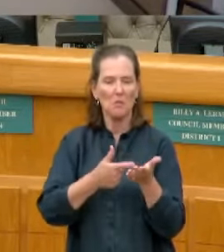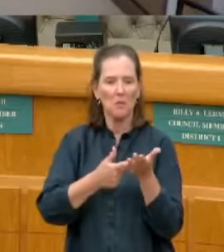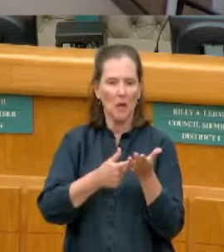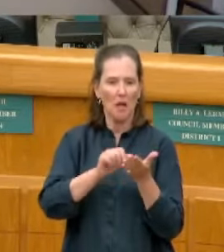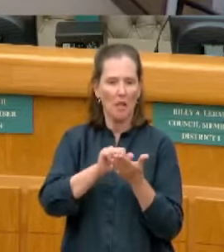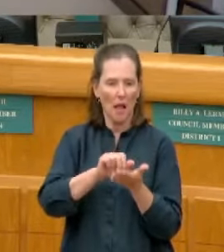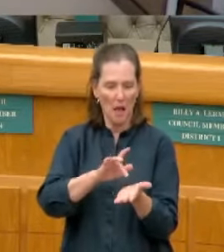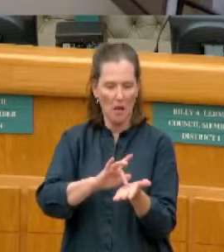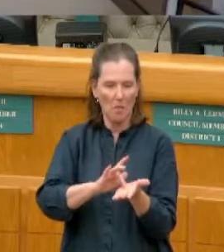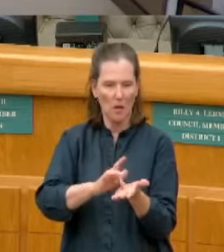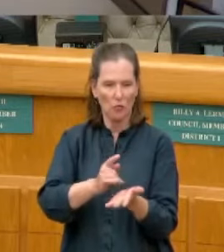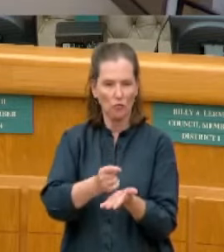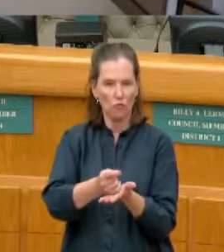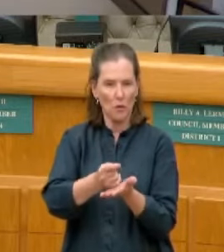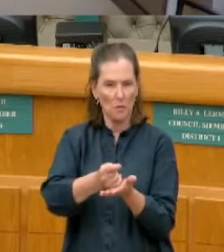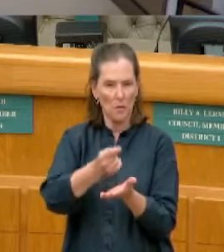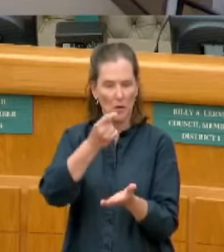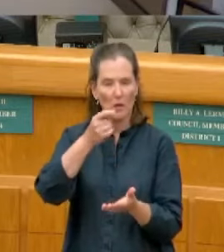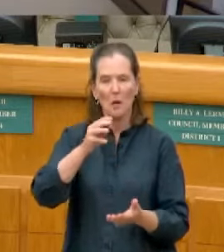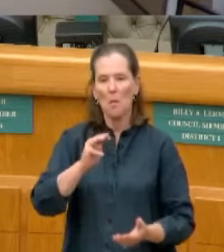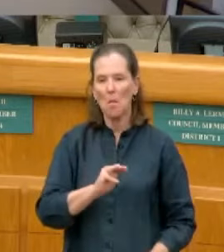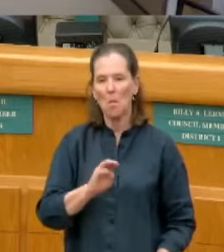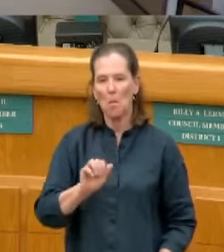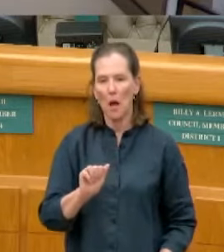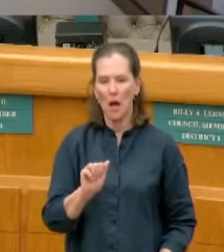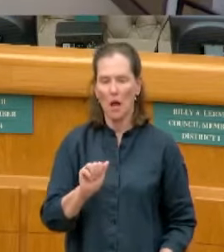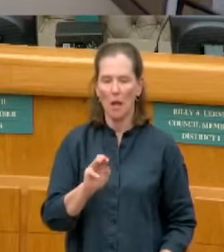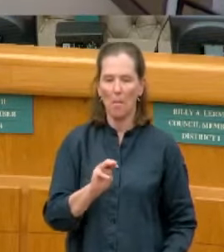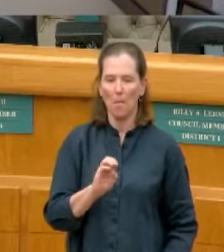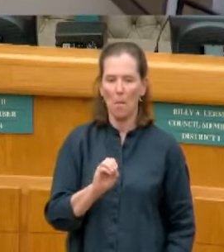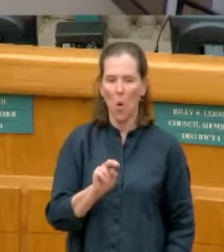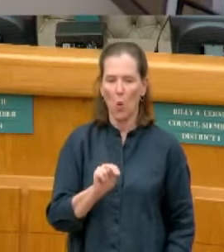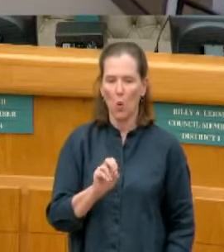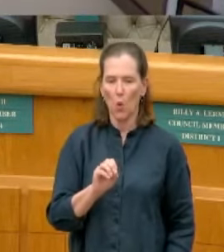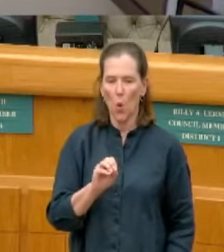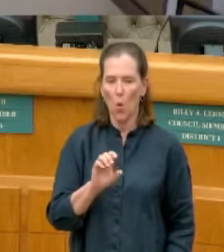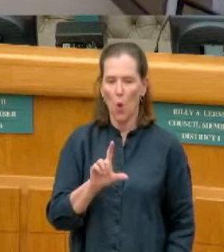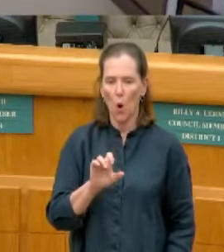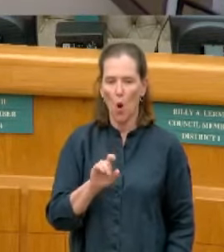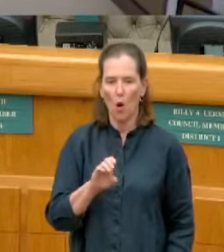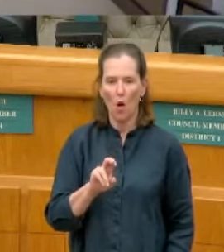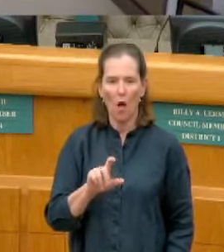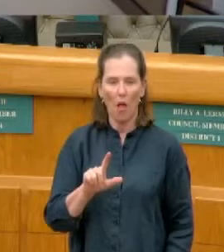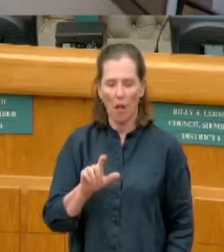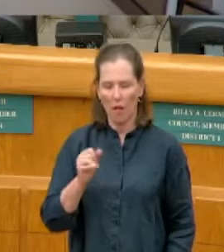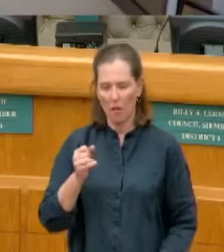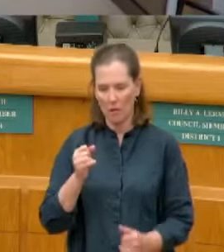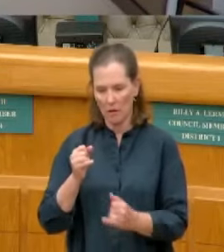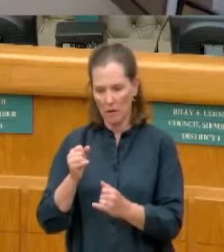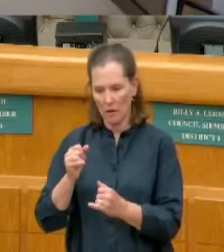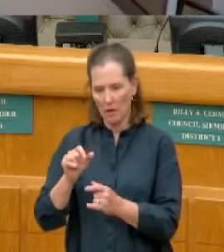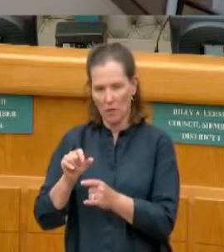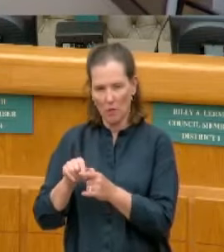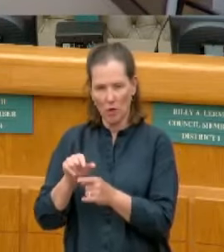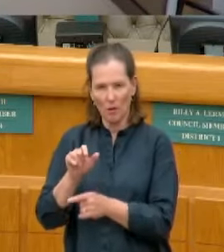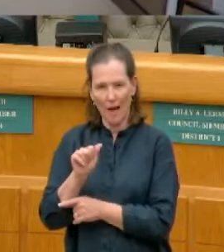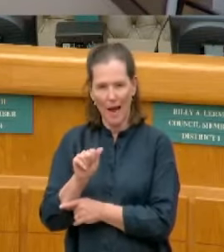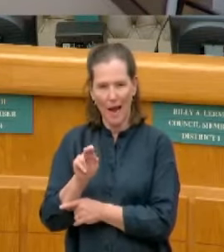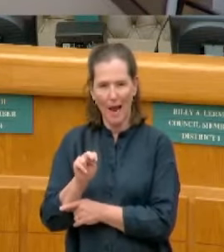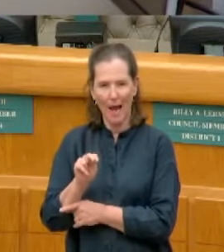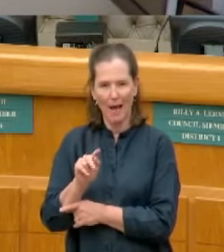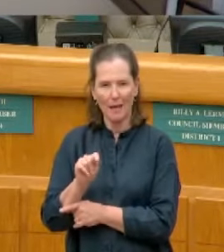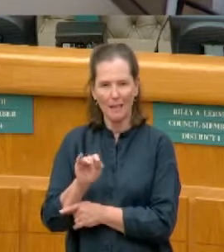pronto posible una vez que haya sido diagnosticado con el virus. Recuerde que usted necesita una receta o referencia médica. Para obtener una, si no